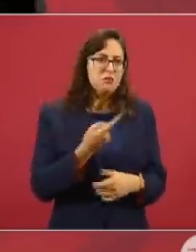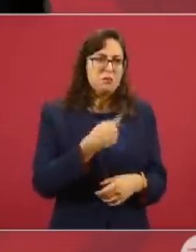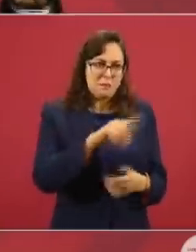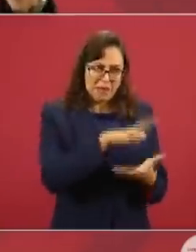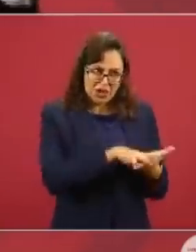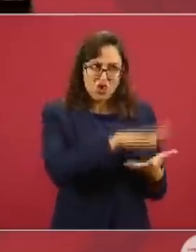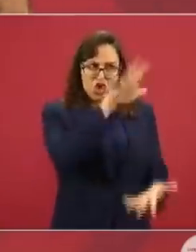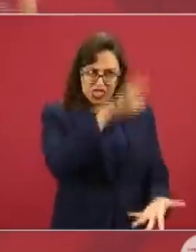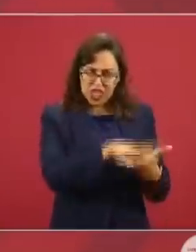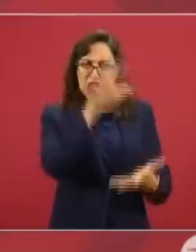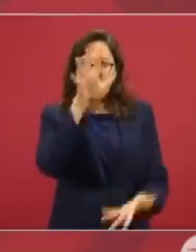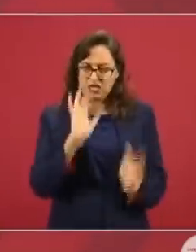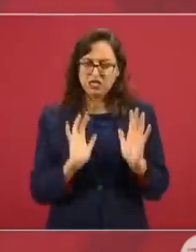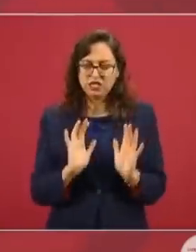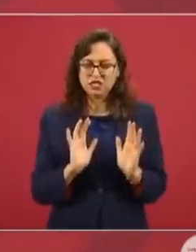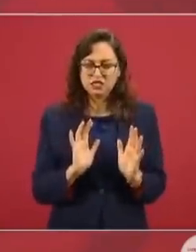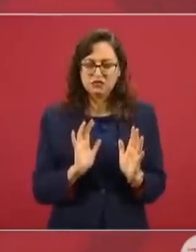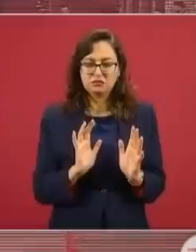hicieron como